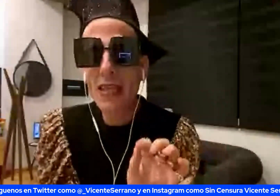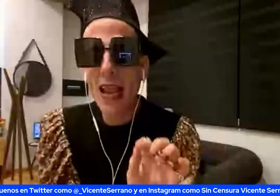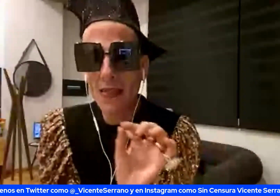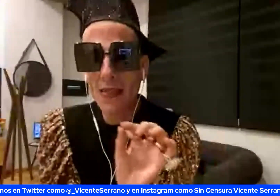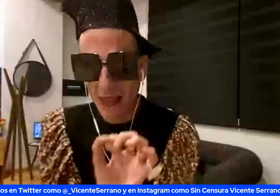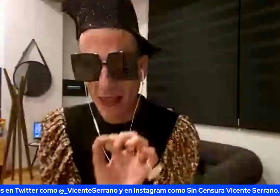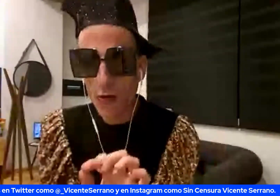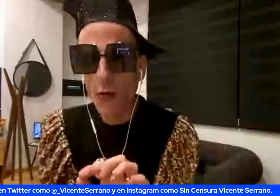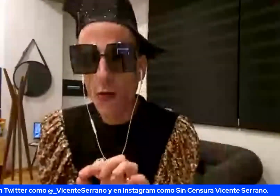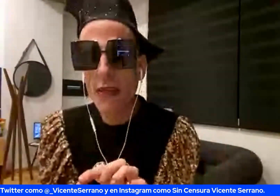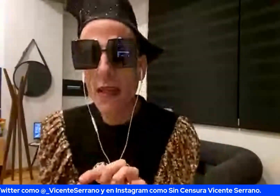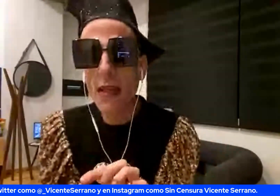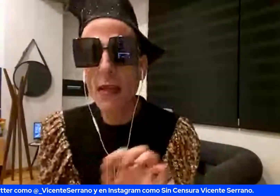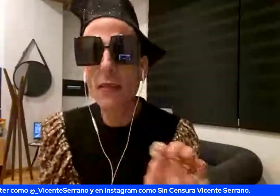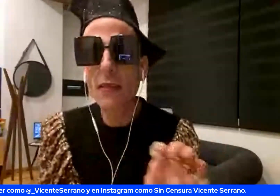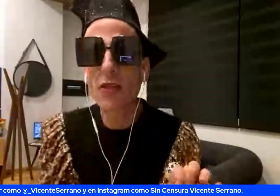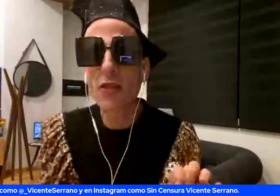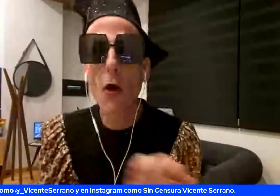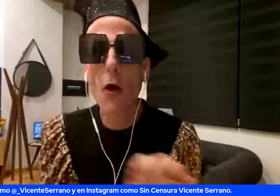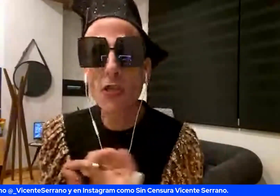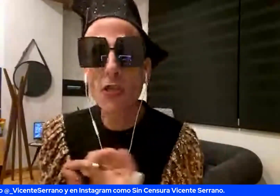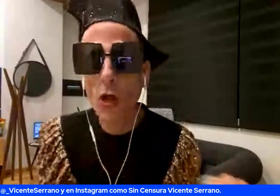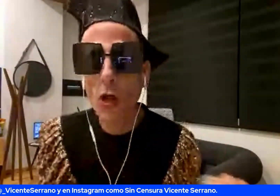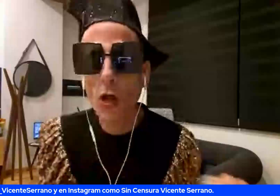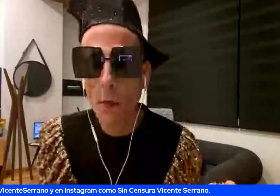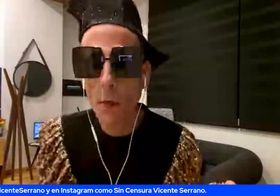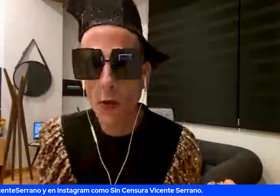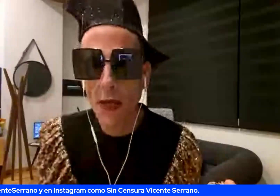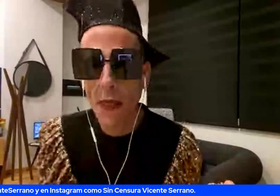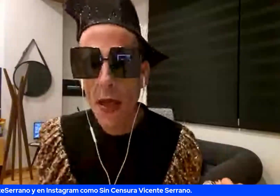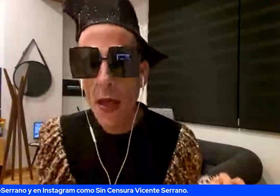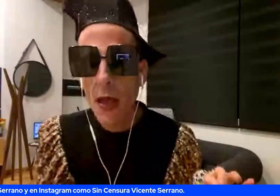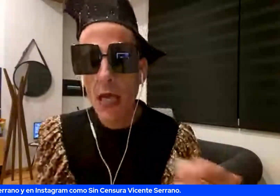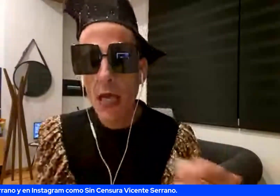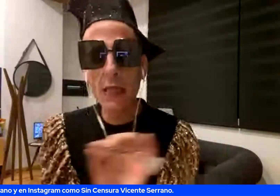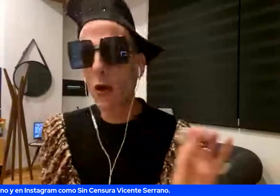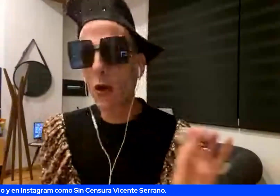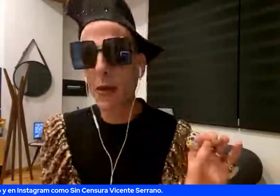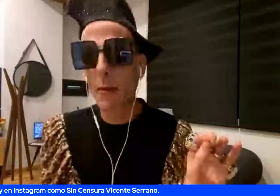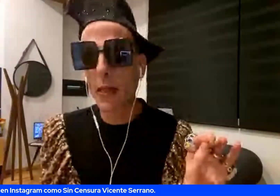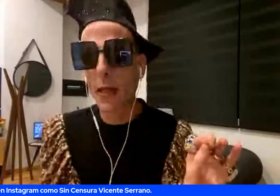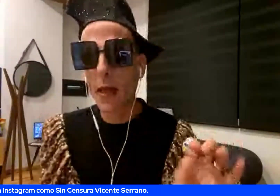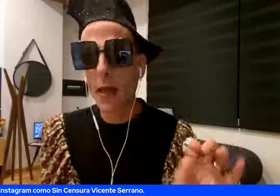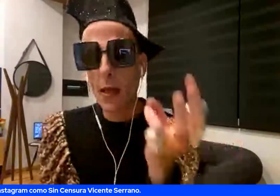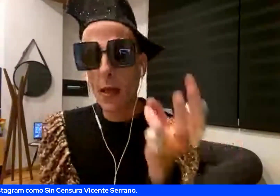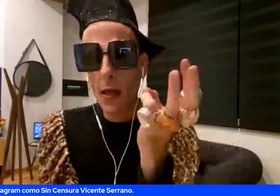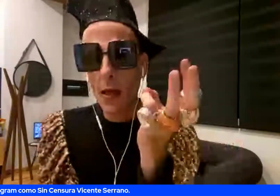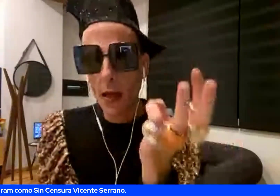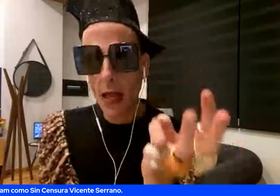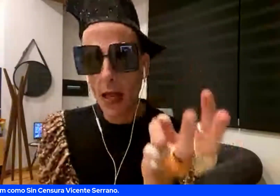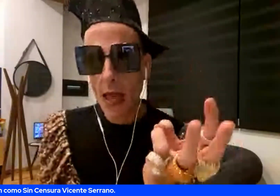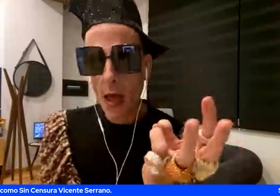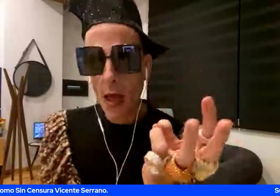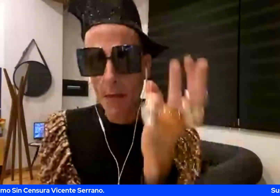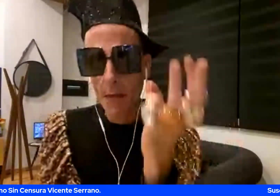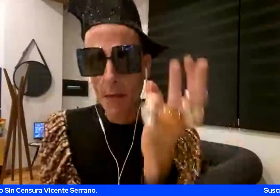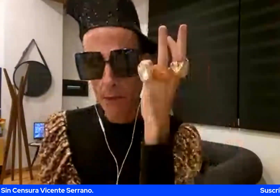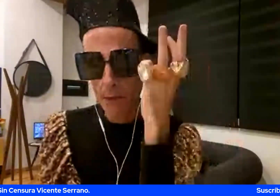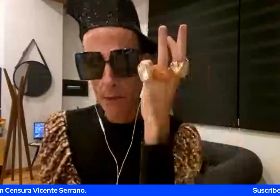es de entre los contendientes, así se los digo. La oposición no tiene una oportunidad. Y les digo rápidamente.